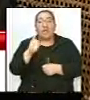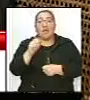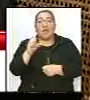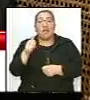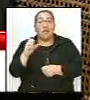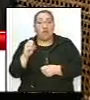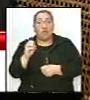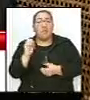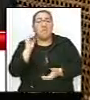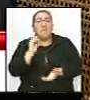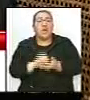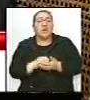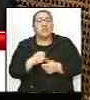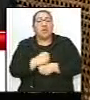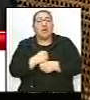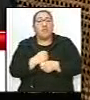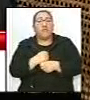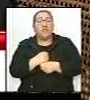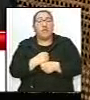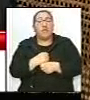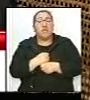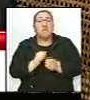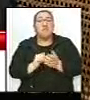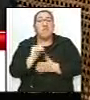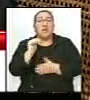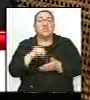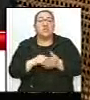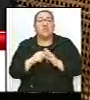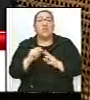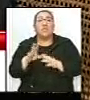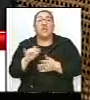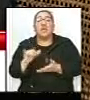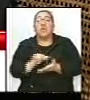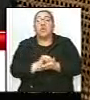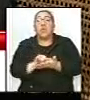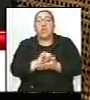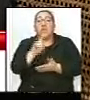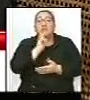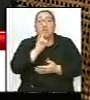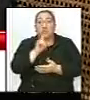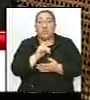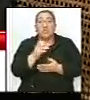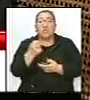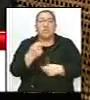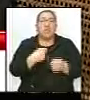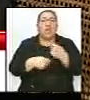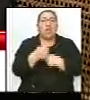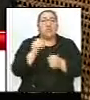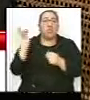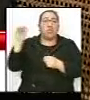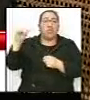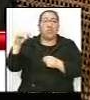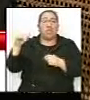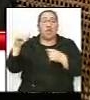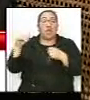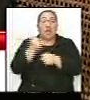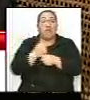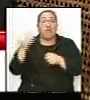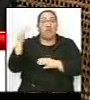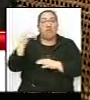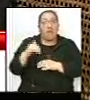todo el café, depende de la bolsa de valores de Nueva York. El año pasado, presidente, el quintal de